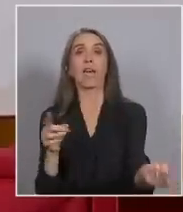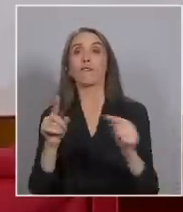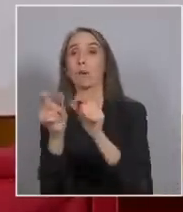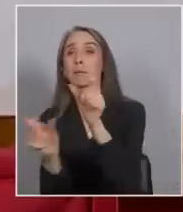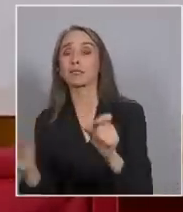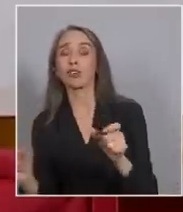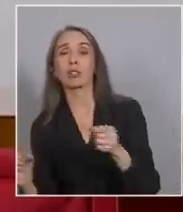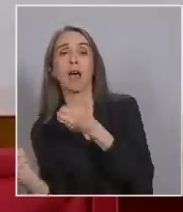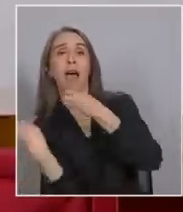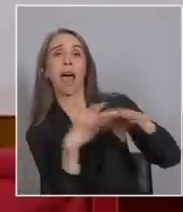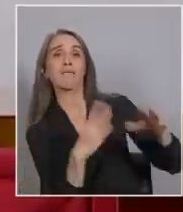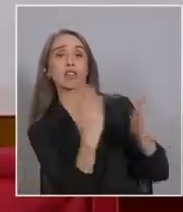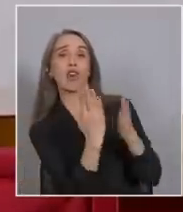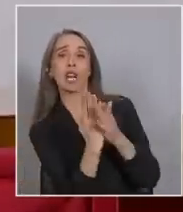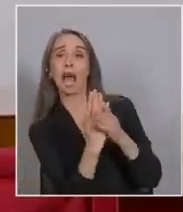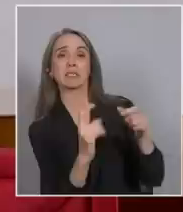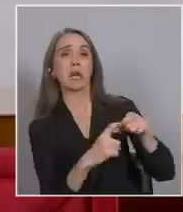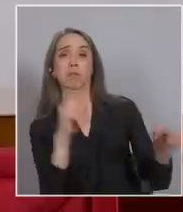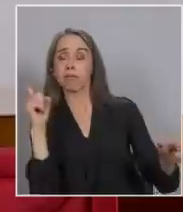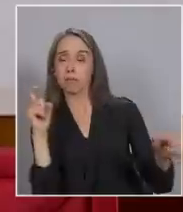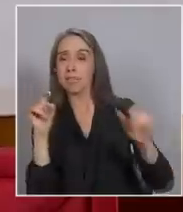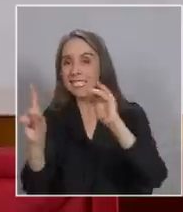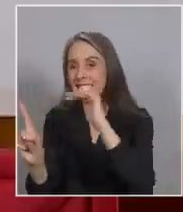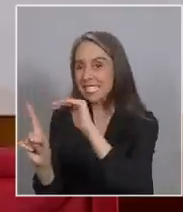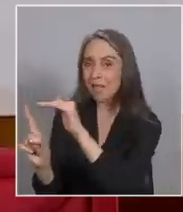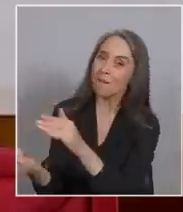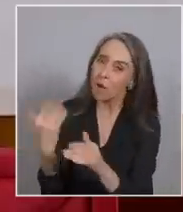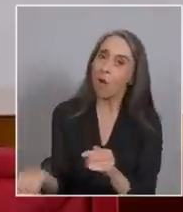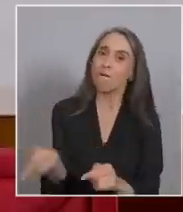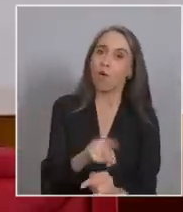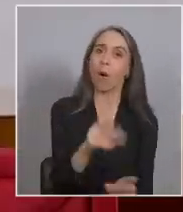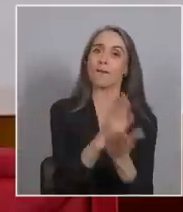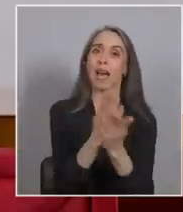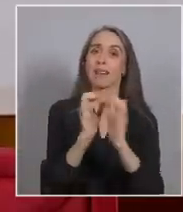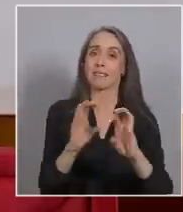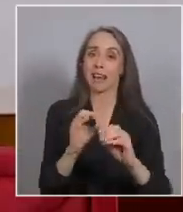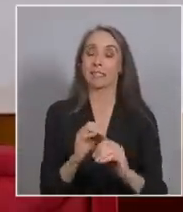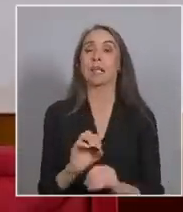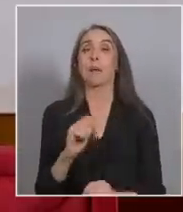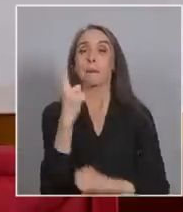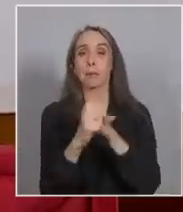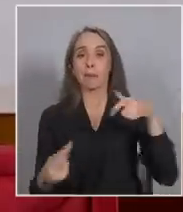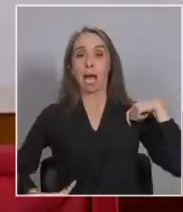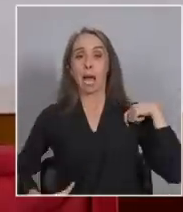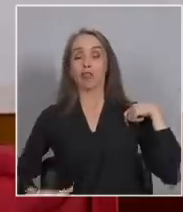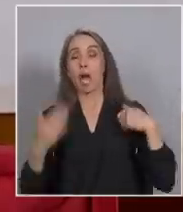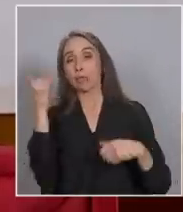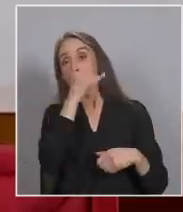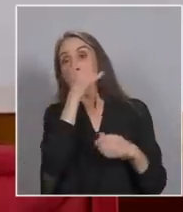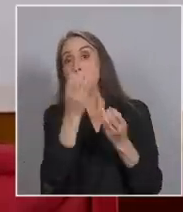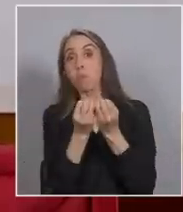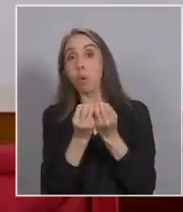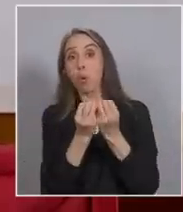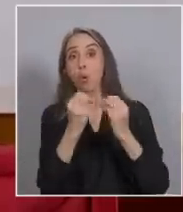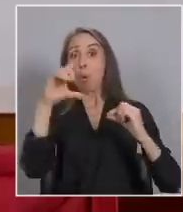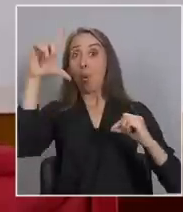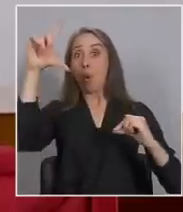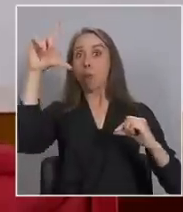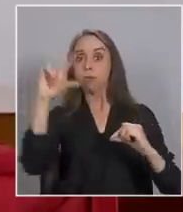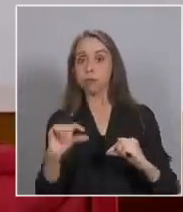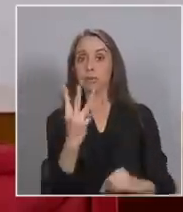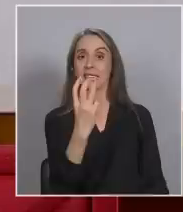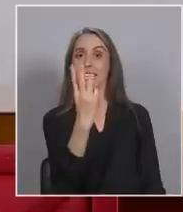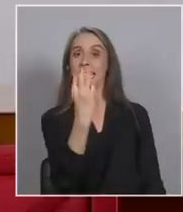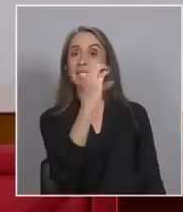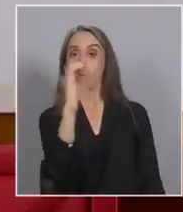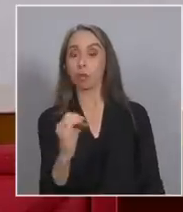a quienes han dejado las aulas. Durante nuestro primer año avanzamos en reducir la inasistencia grave en un 13%. Y para